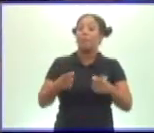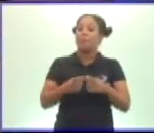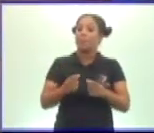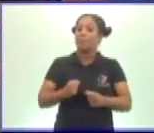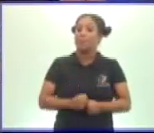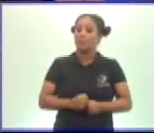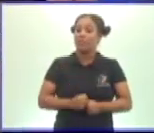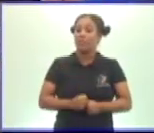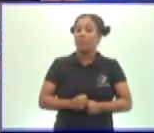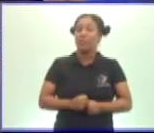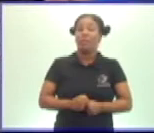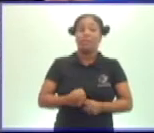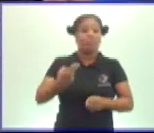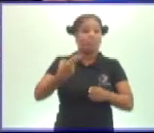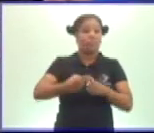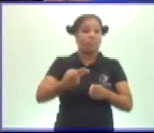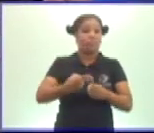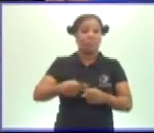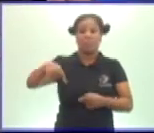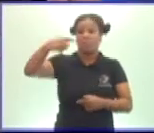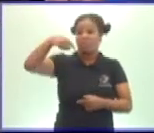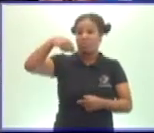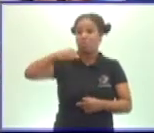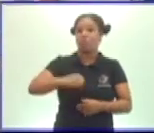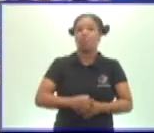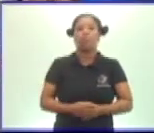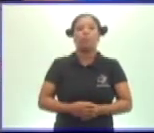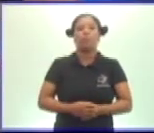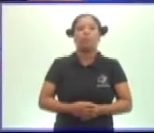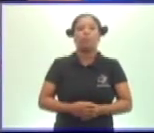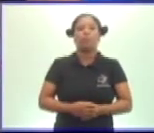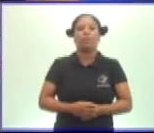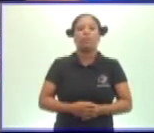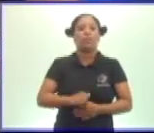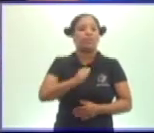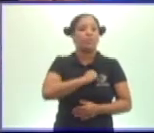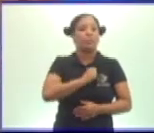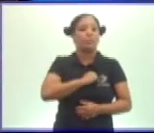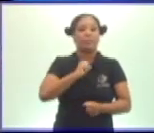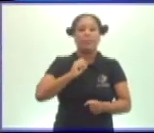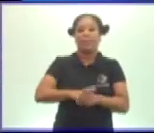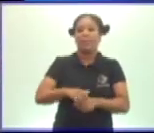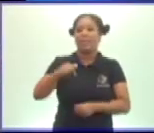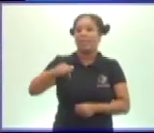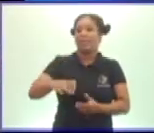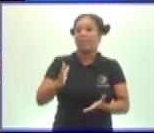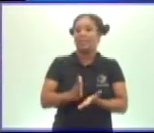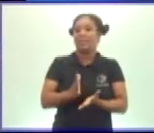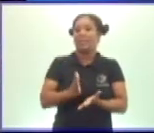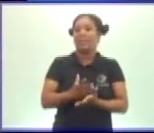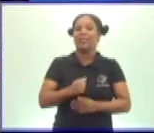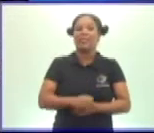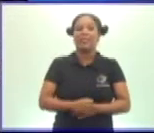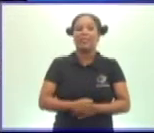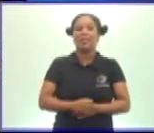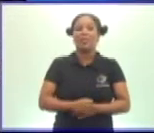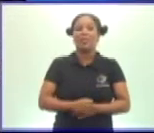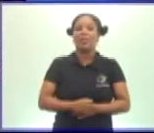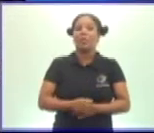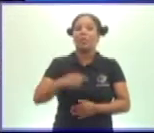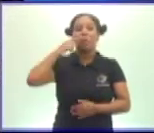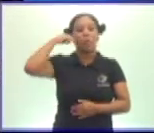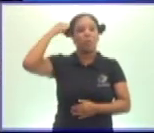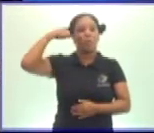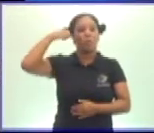caso de las disoluciones, nosotros queríamos empezar esta clase con un material